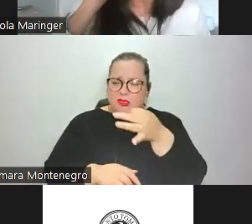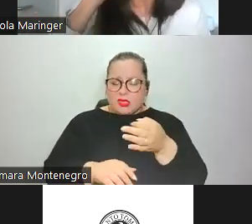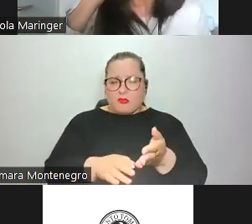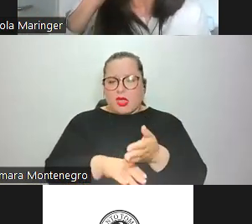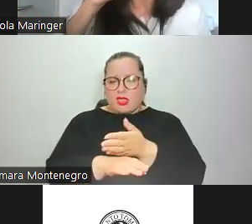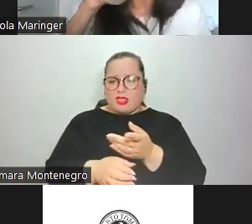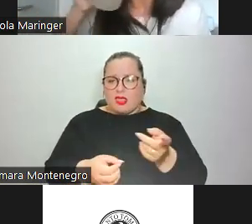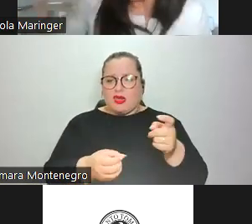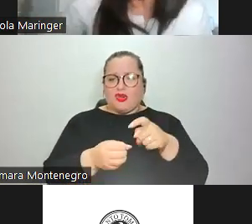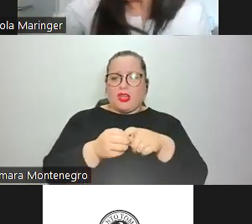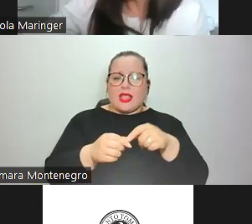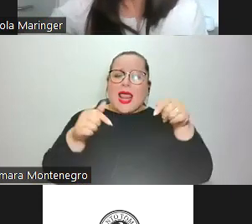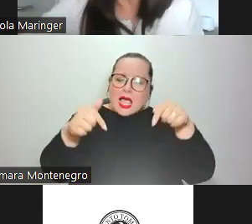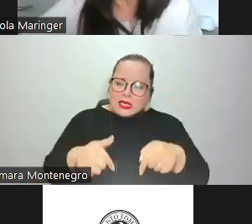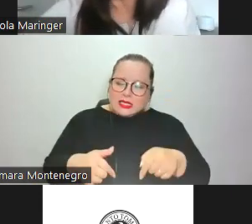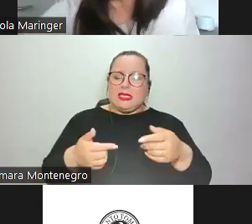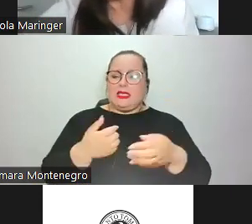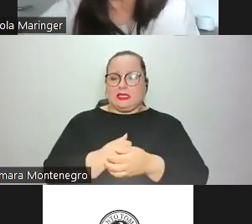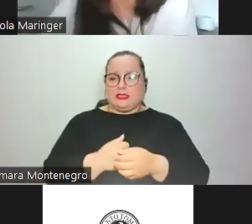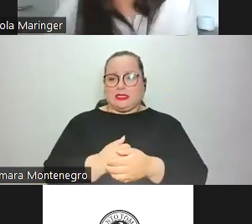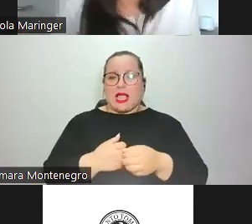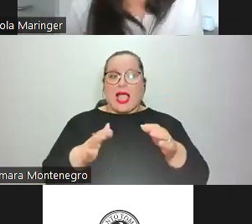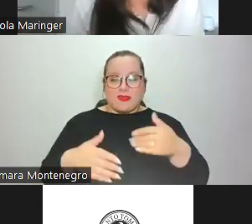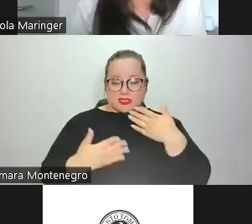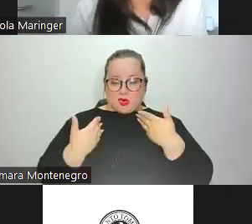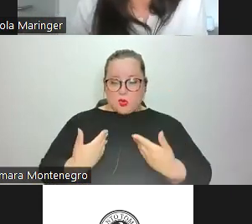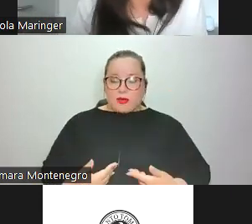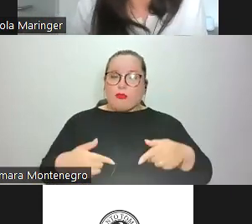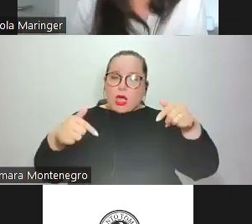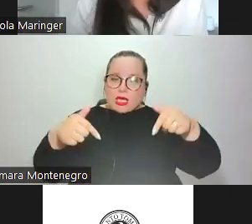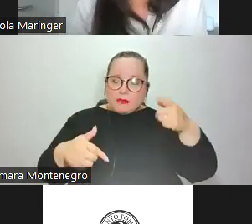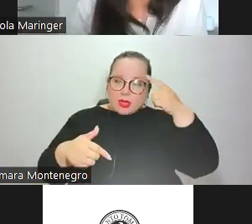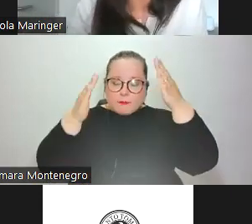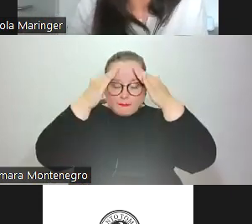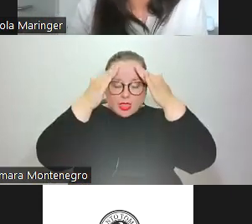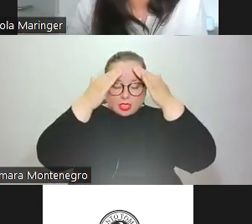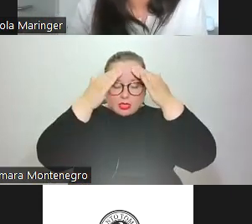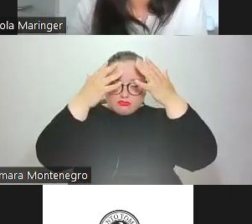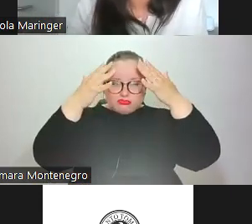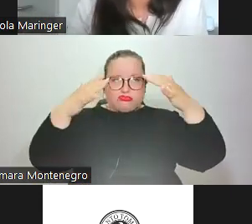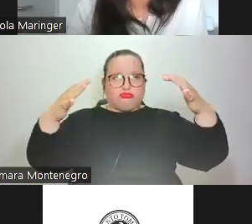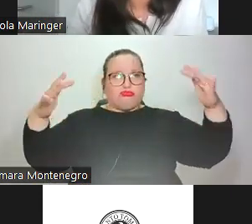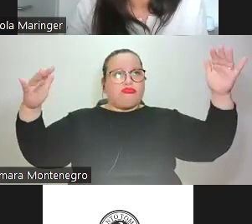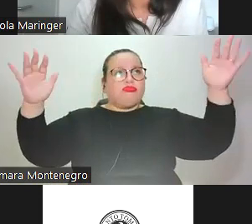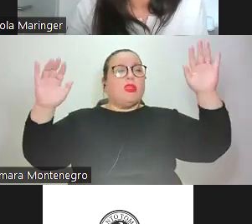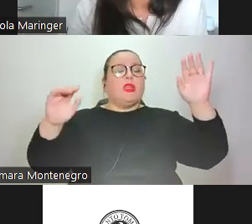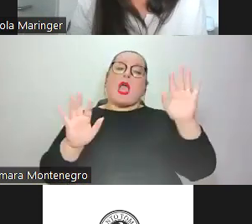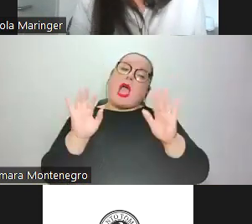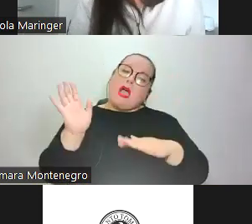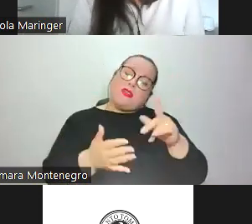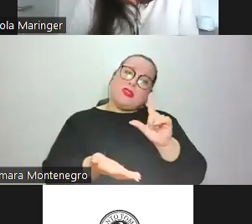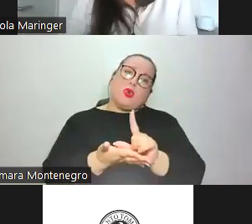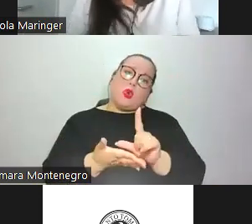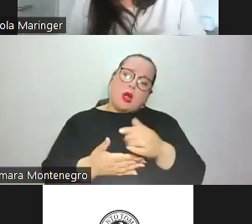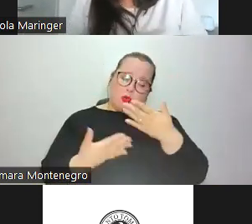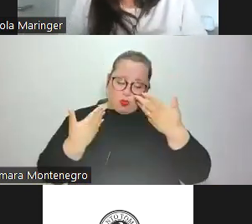esto de conectar aquí y ahora. Muchas veces está el cuerpo presente y la mente ausente. Y estoy segura que a alguno le ha pasado que está en un lugar, su